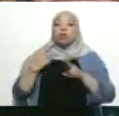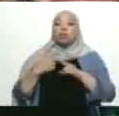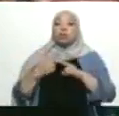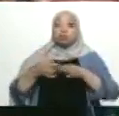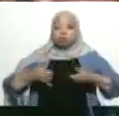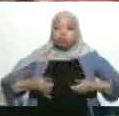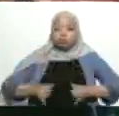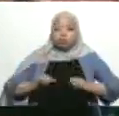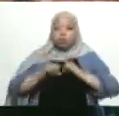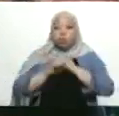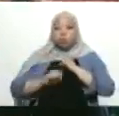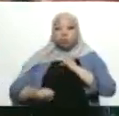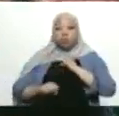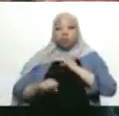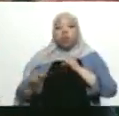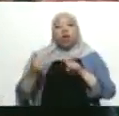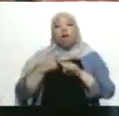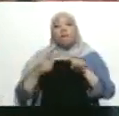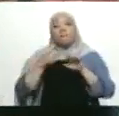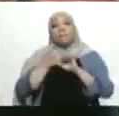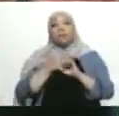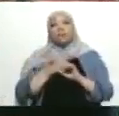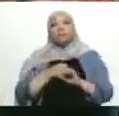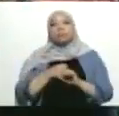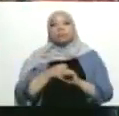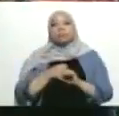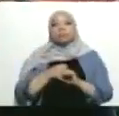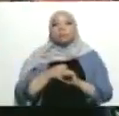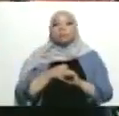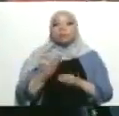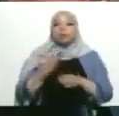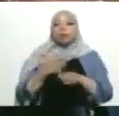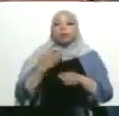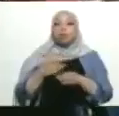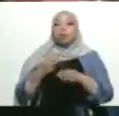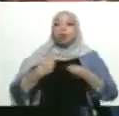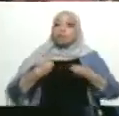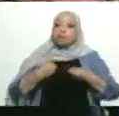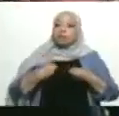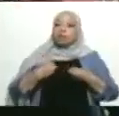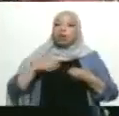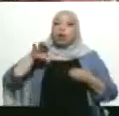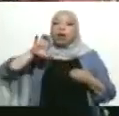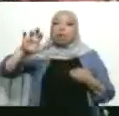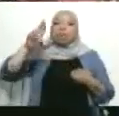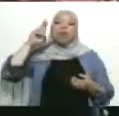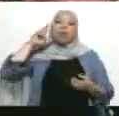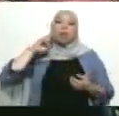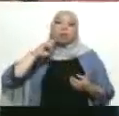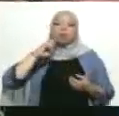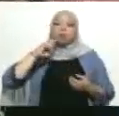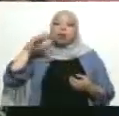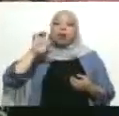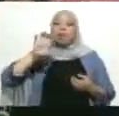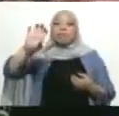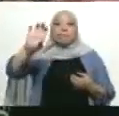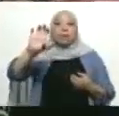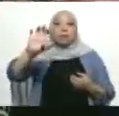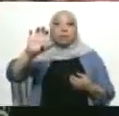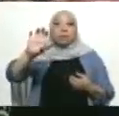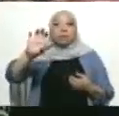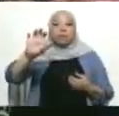por nacer. Pero ¿qué estaba por encima de su hijo y de ella misma? La patria, la patria,